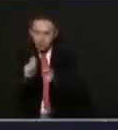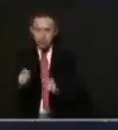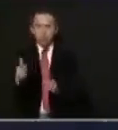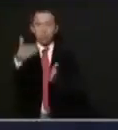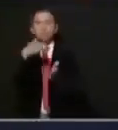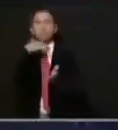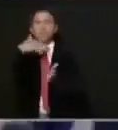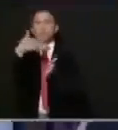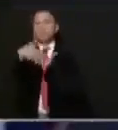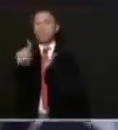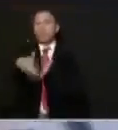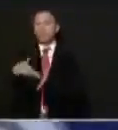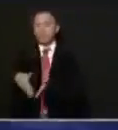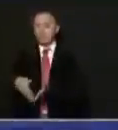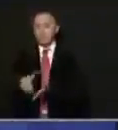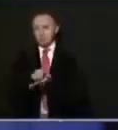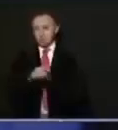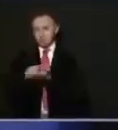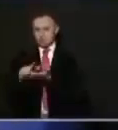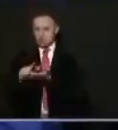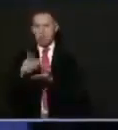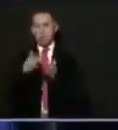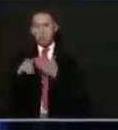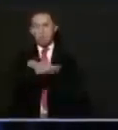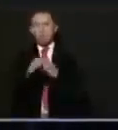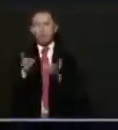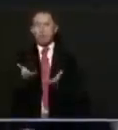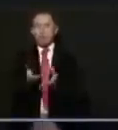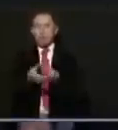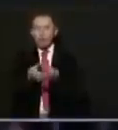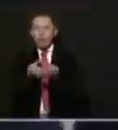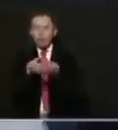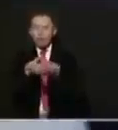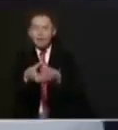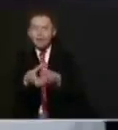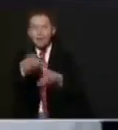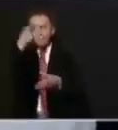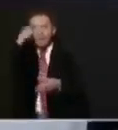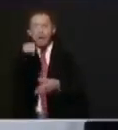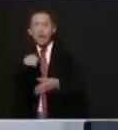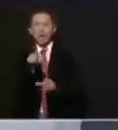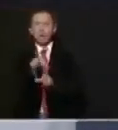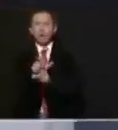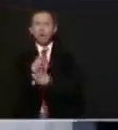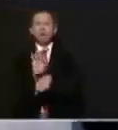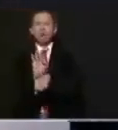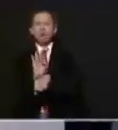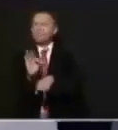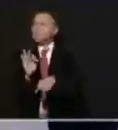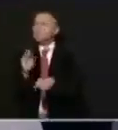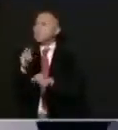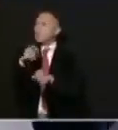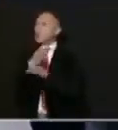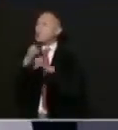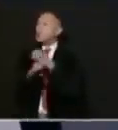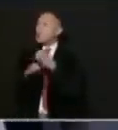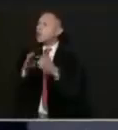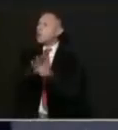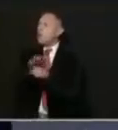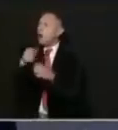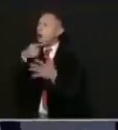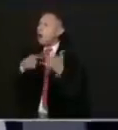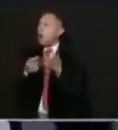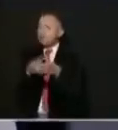a dar una serie de ofrendas para su protección. ¿Cómo qué? Son protecciones en general, pero sí, ¿cómo qué